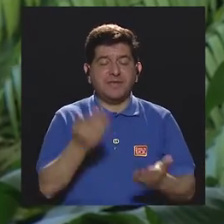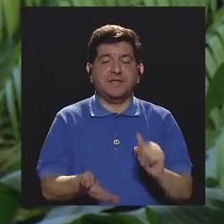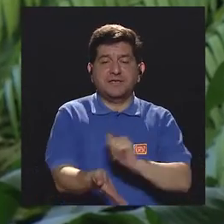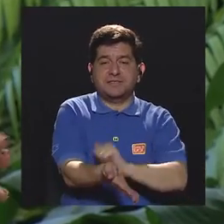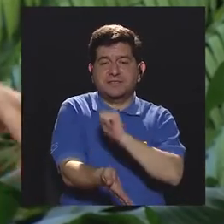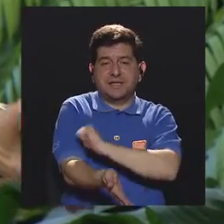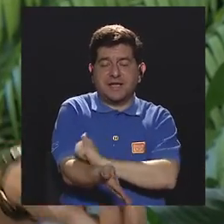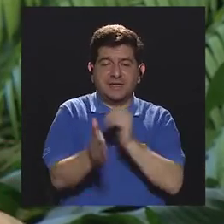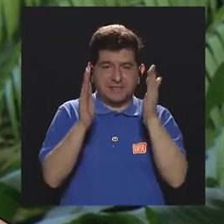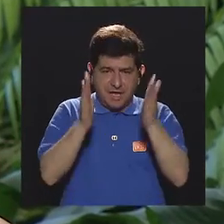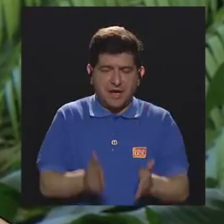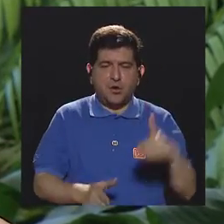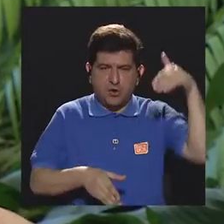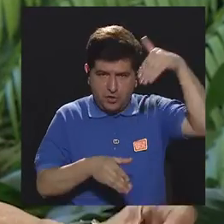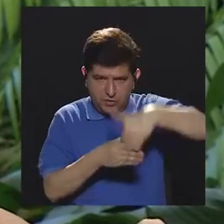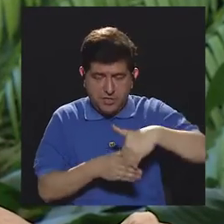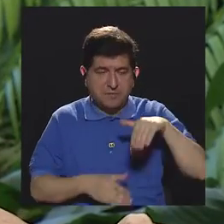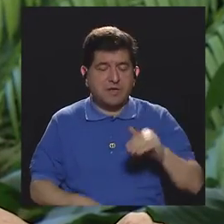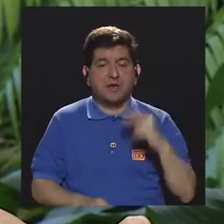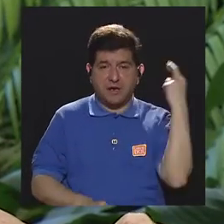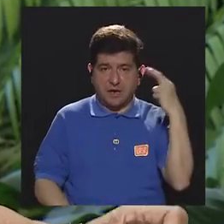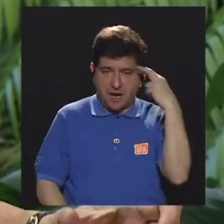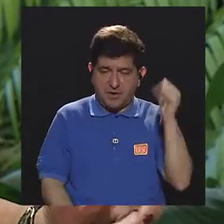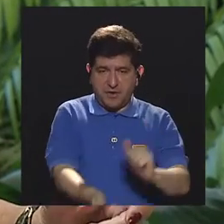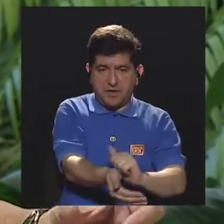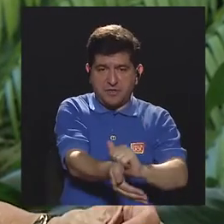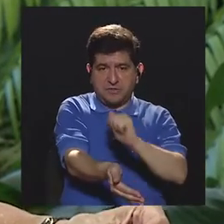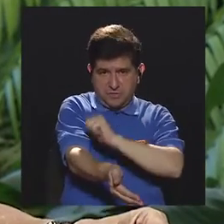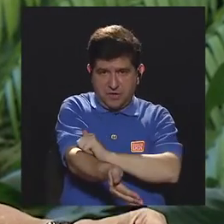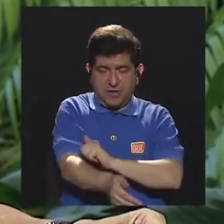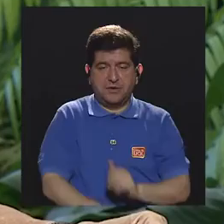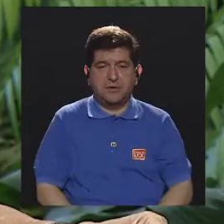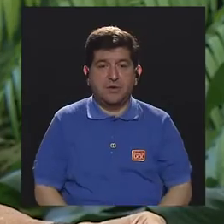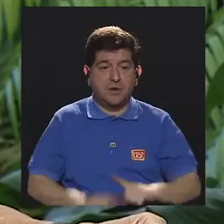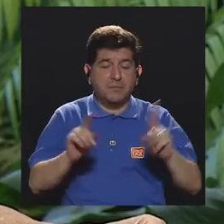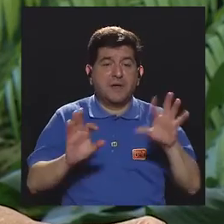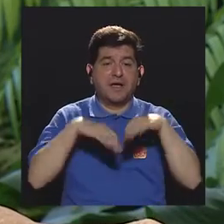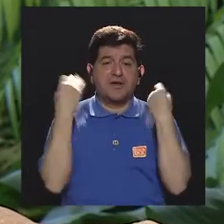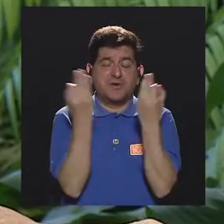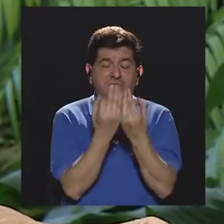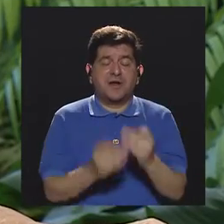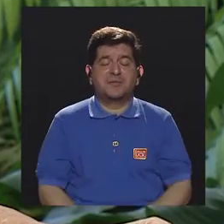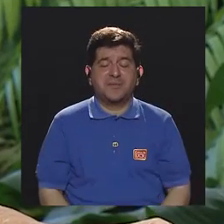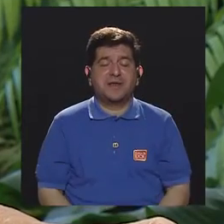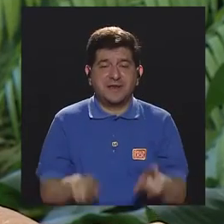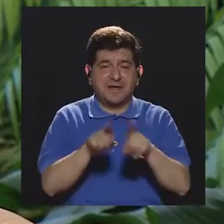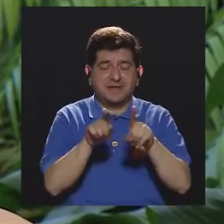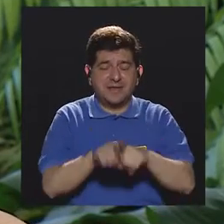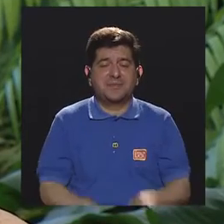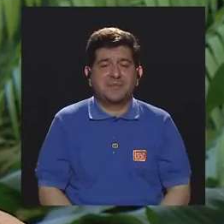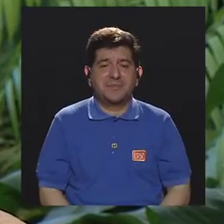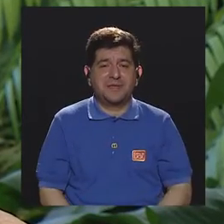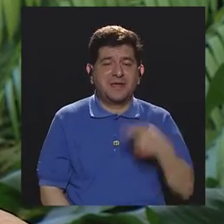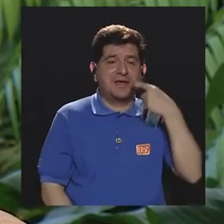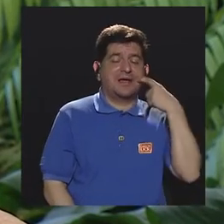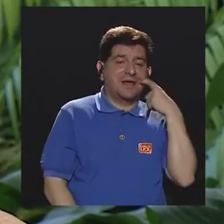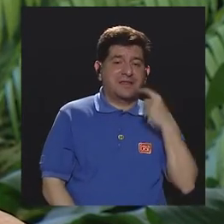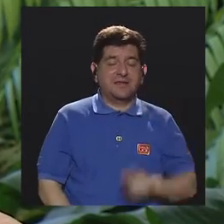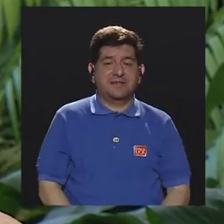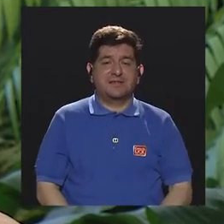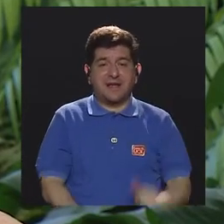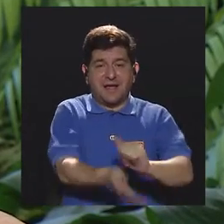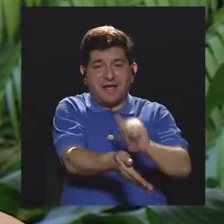un alcohólico se le puede intervenir por su alcohol, pero resulta que la familia está adicta al alcohol y a la persona, esas dos